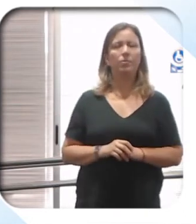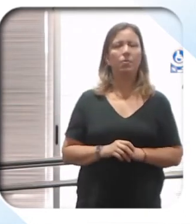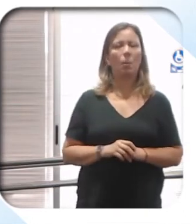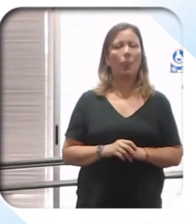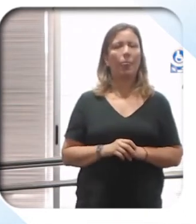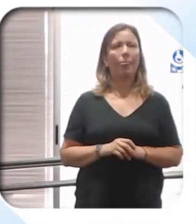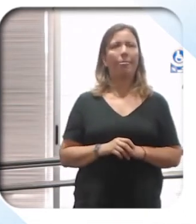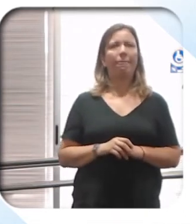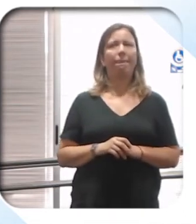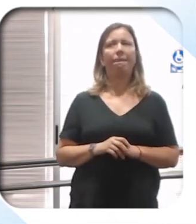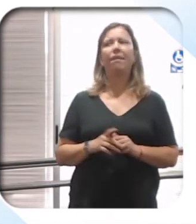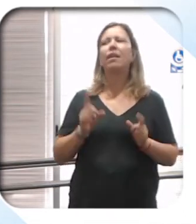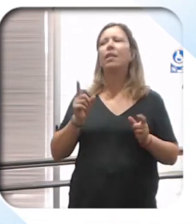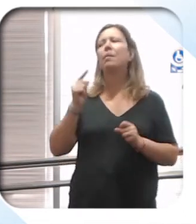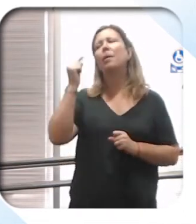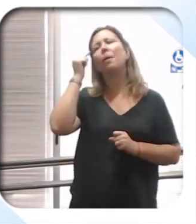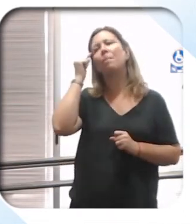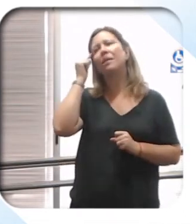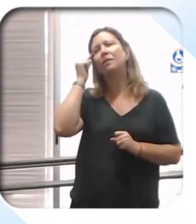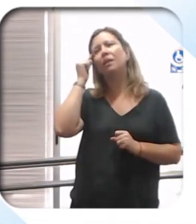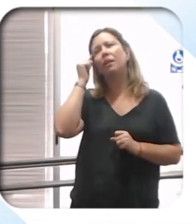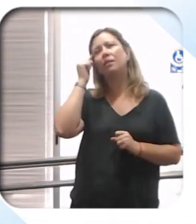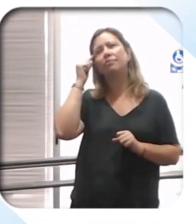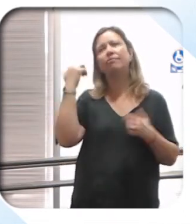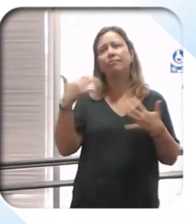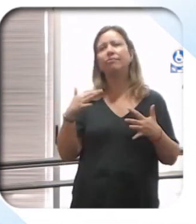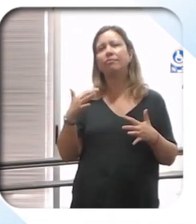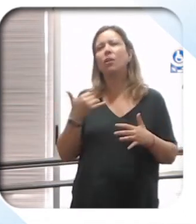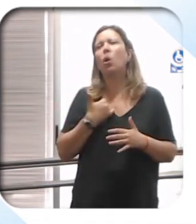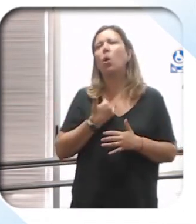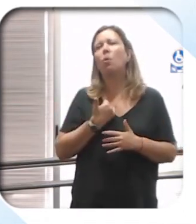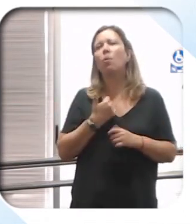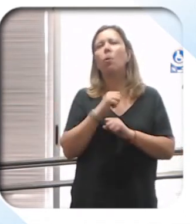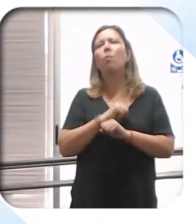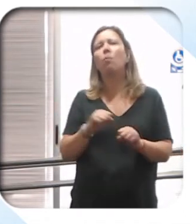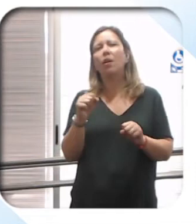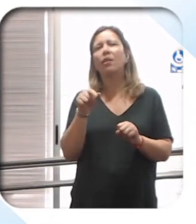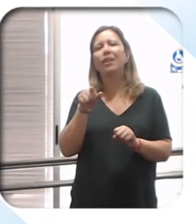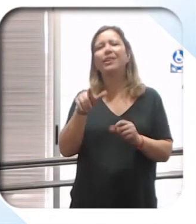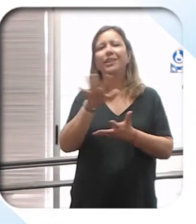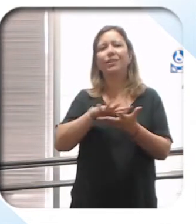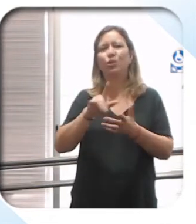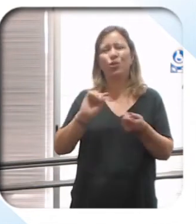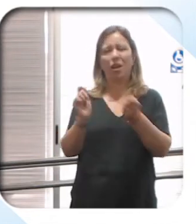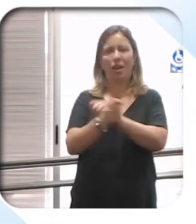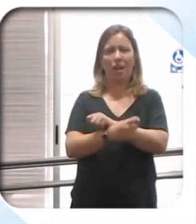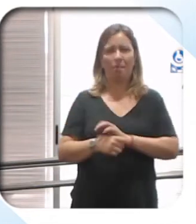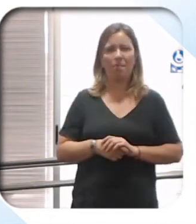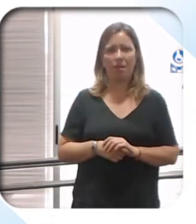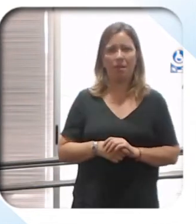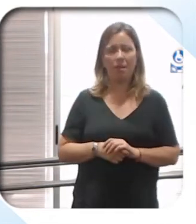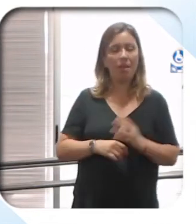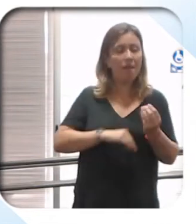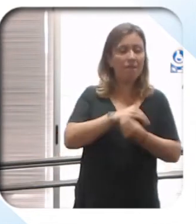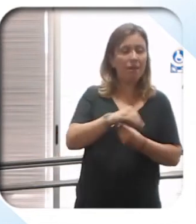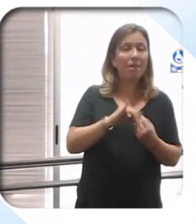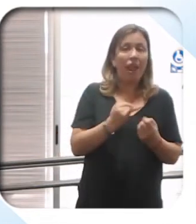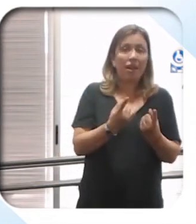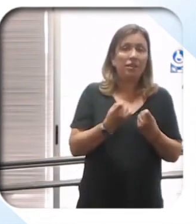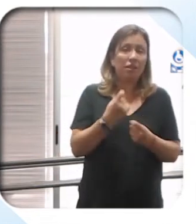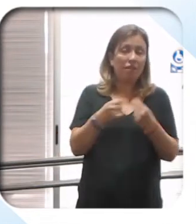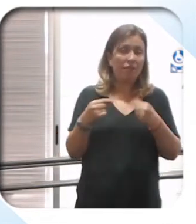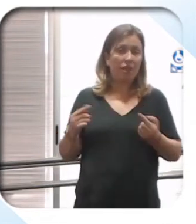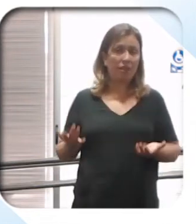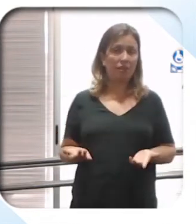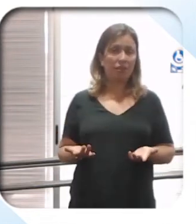Y hay que pensar, me parece que hay que pensar mucho esto y cómo podemos hacer para que eso no suceda. Y las familias y sus necesidades, porque